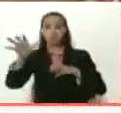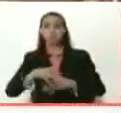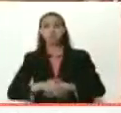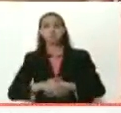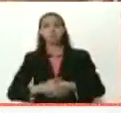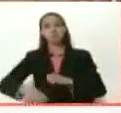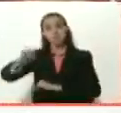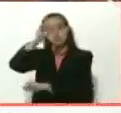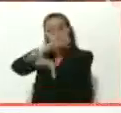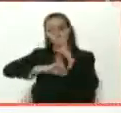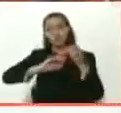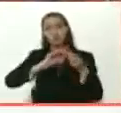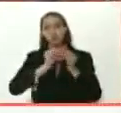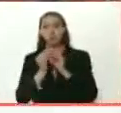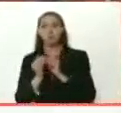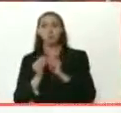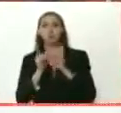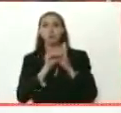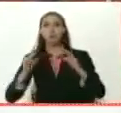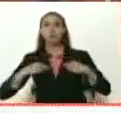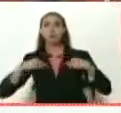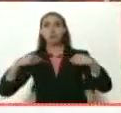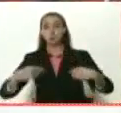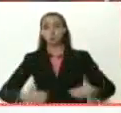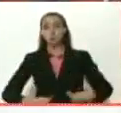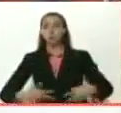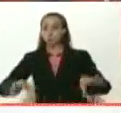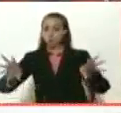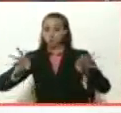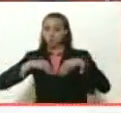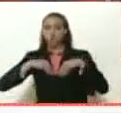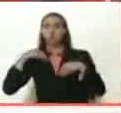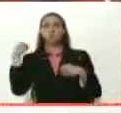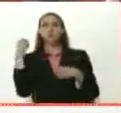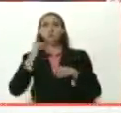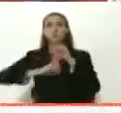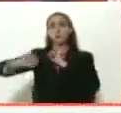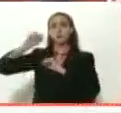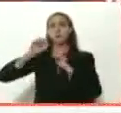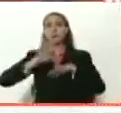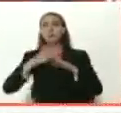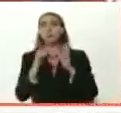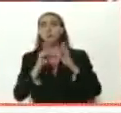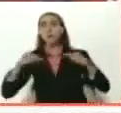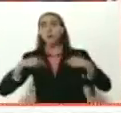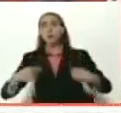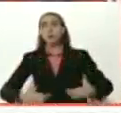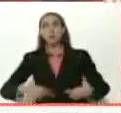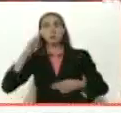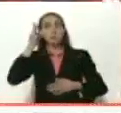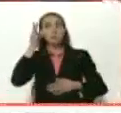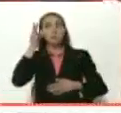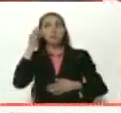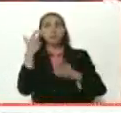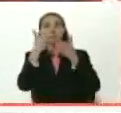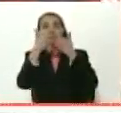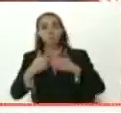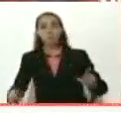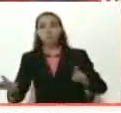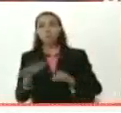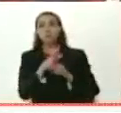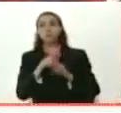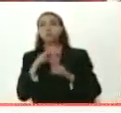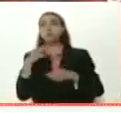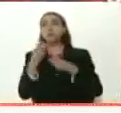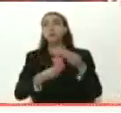defensoras comunales de los derechos de las mujeres asumieron la defensa por el derecho de la mujer a una vida libre de violencia. Y